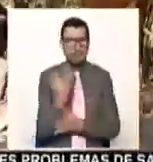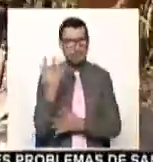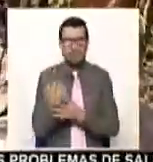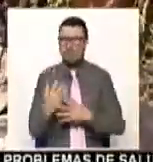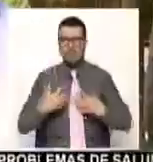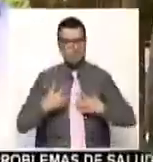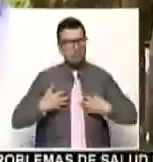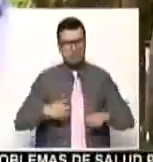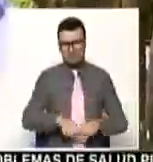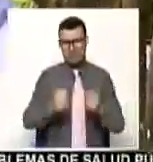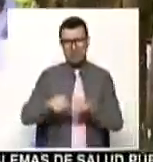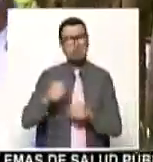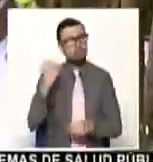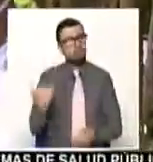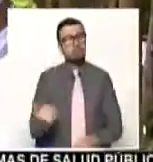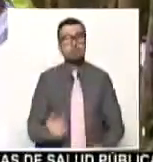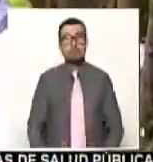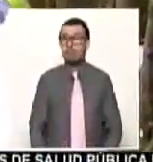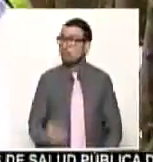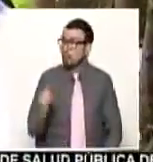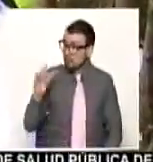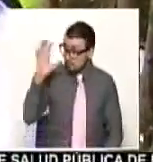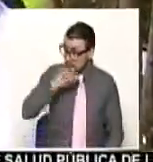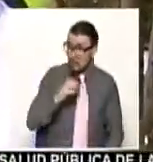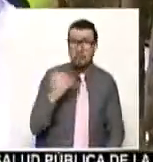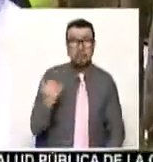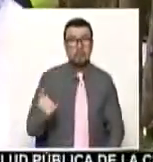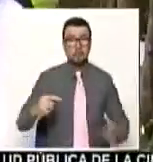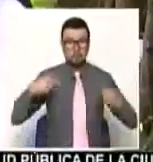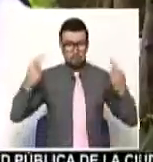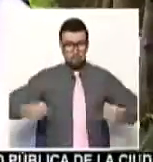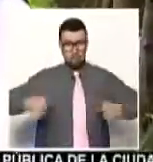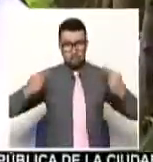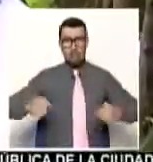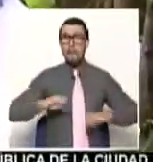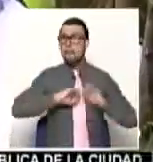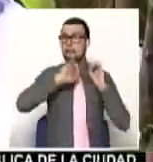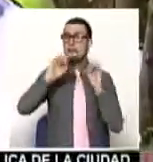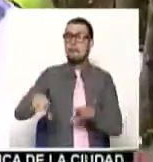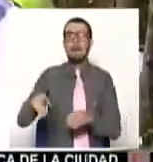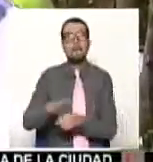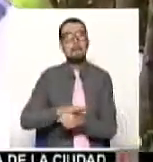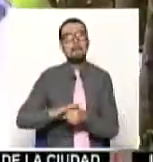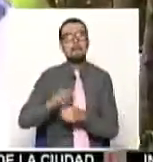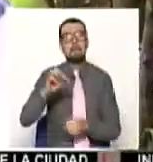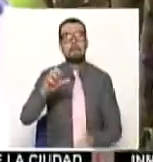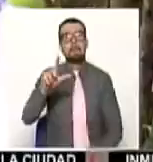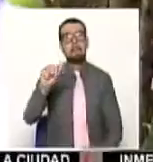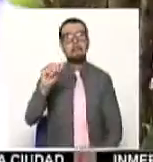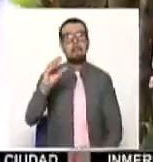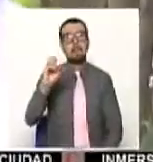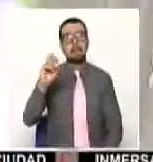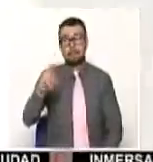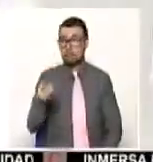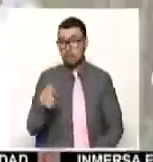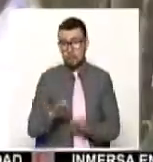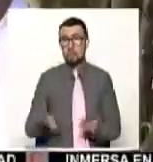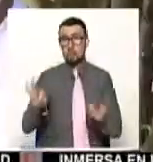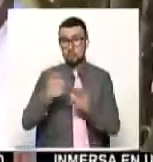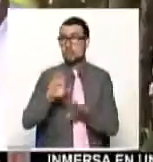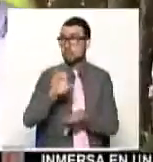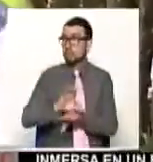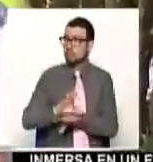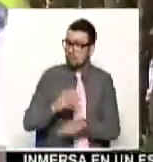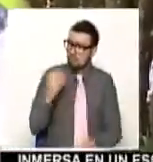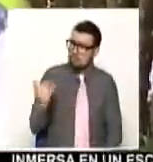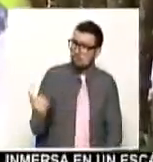de esta capital. Lamentablemente encontramos este cementerio de llantas en el barrio Placer, importante sector de la ciudad, donde